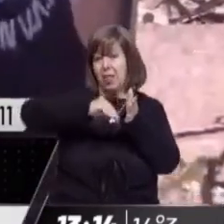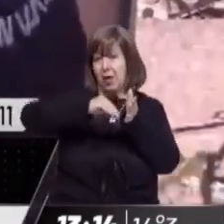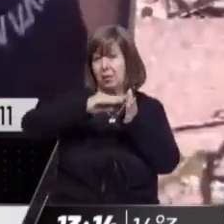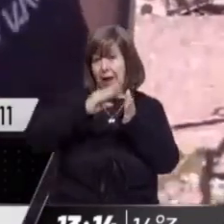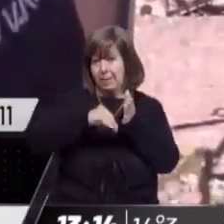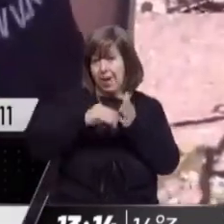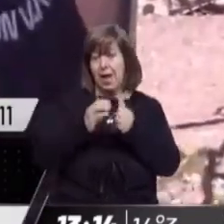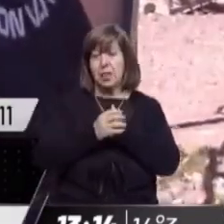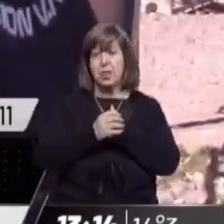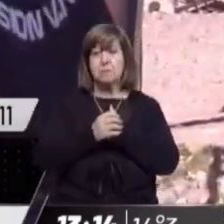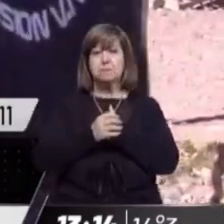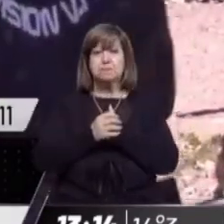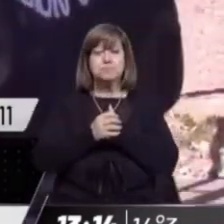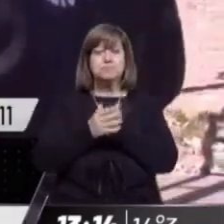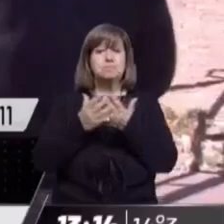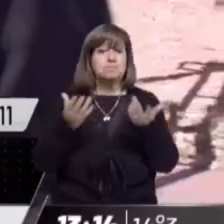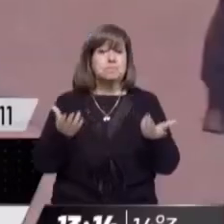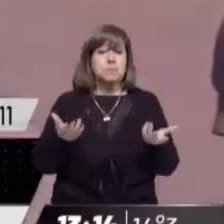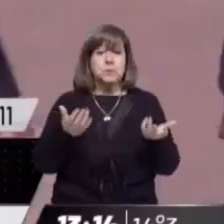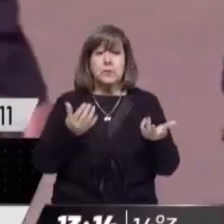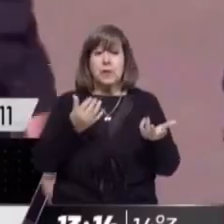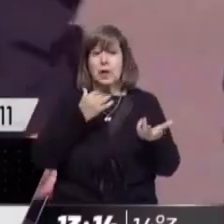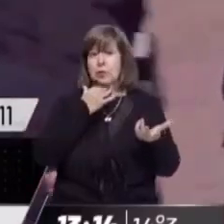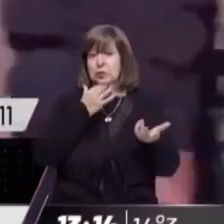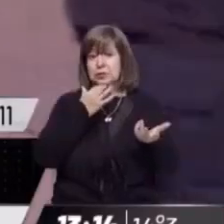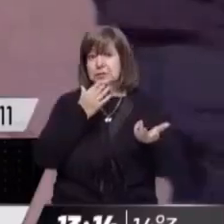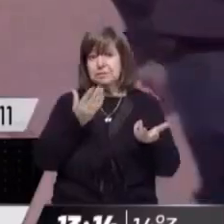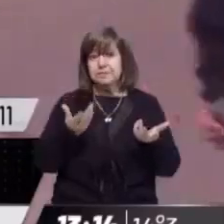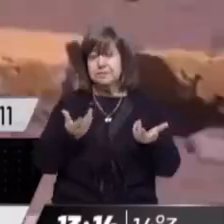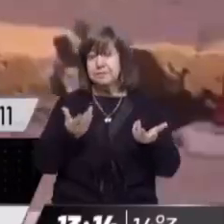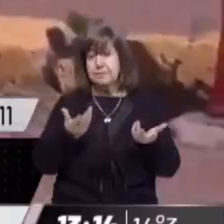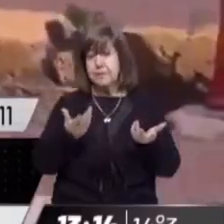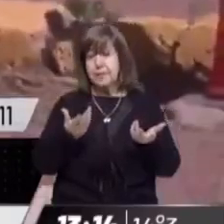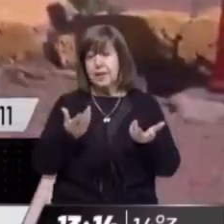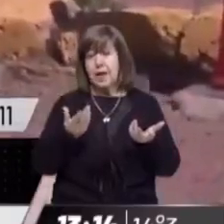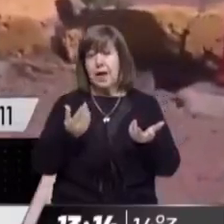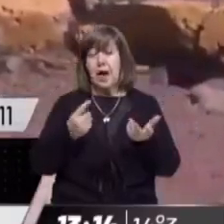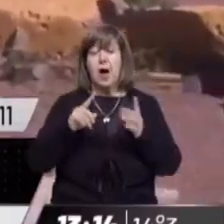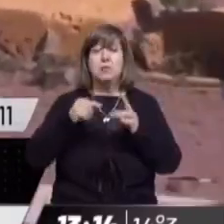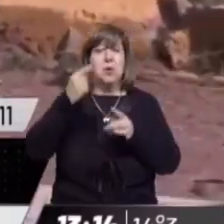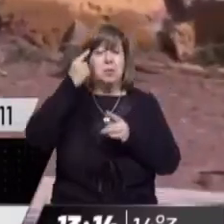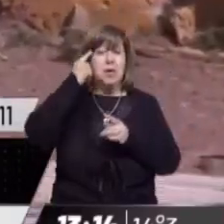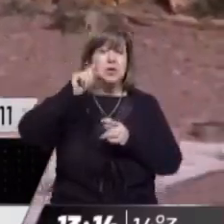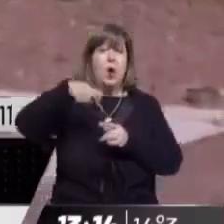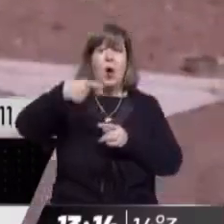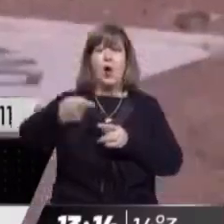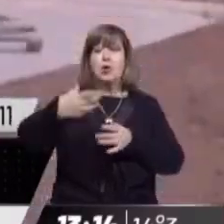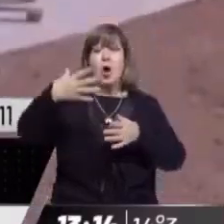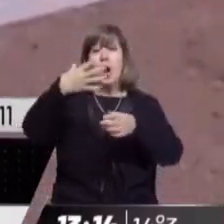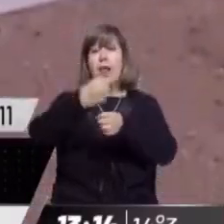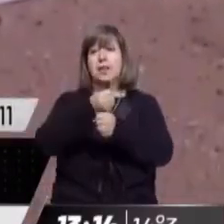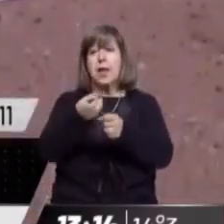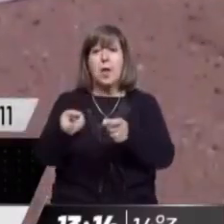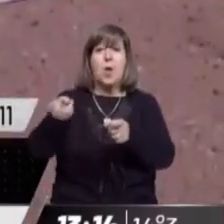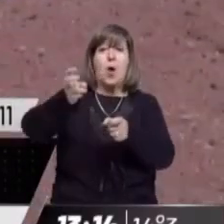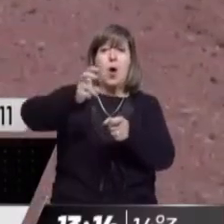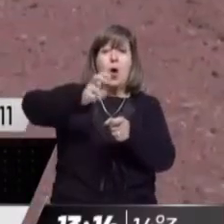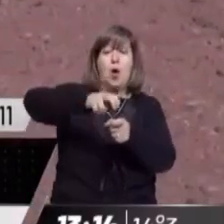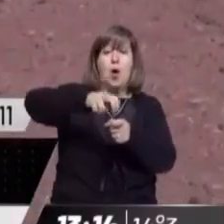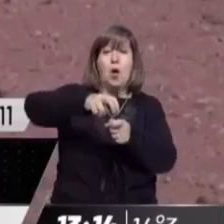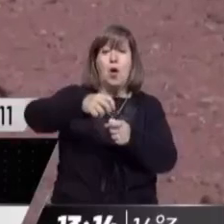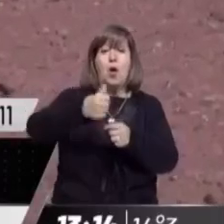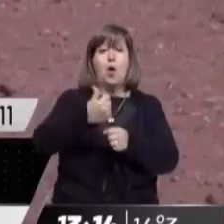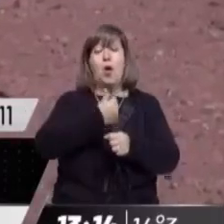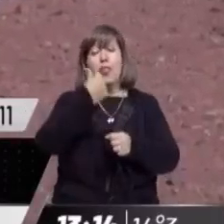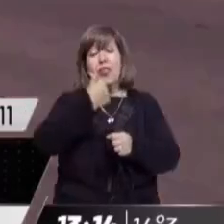eh tenemos tantas hipótesis ya que ya no sabemos pensamos que también se puede haber tomado otro micro acá mismo se puude que puede haber hecho